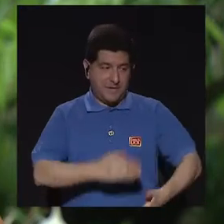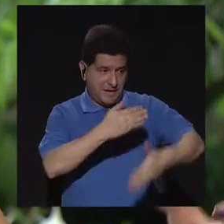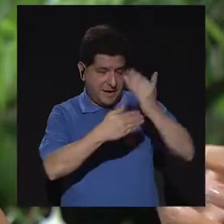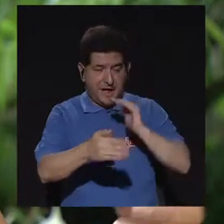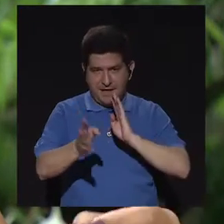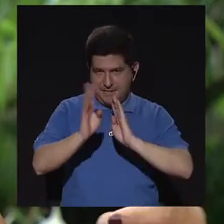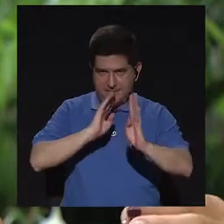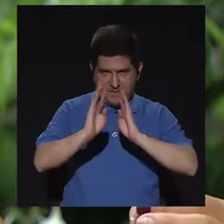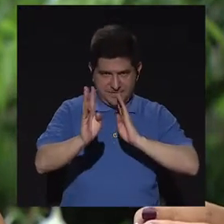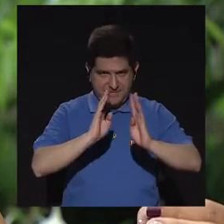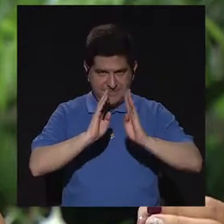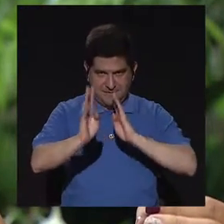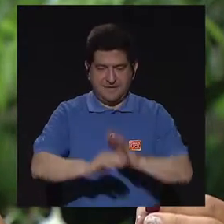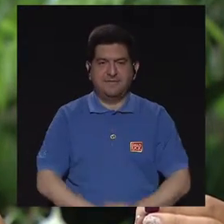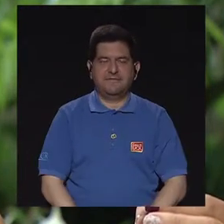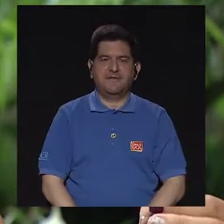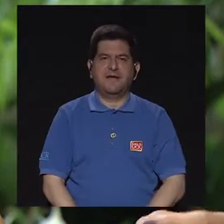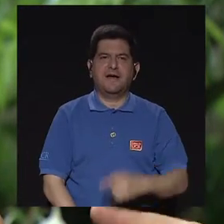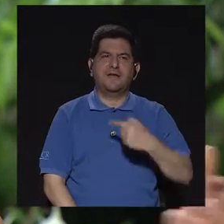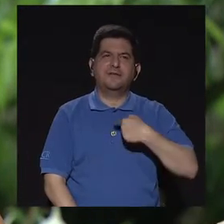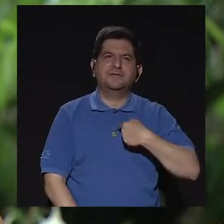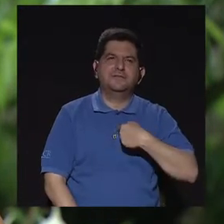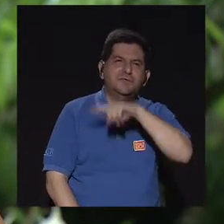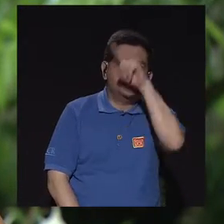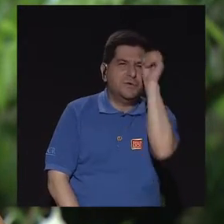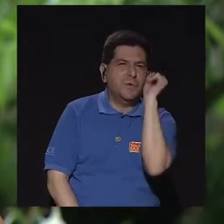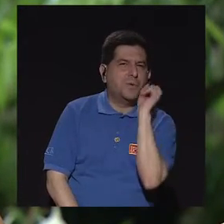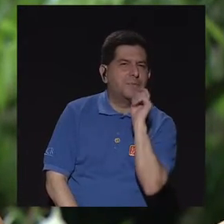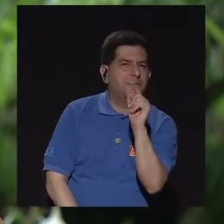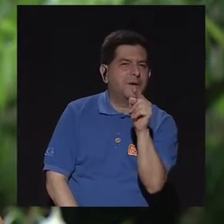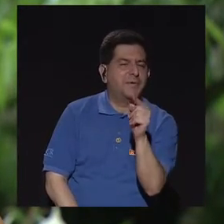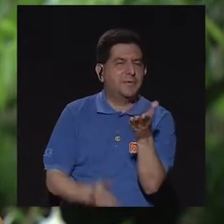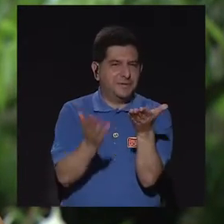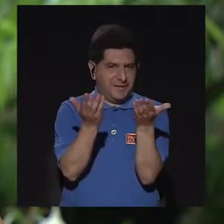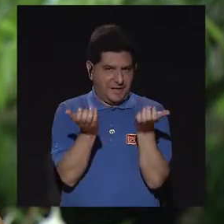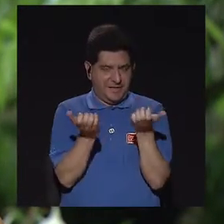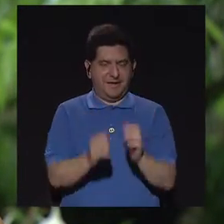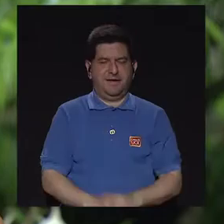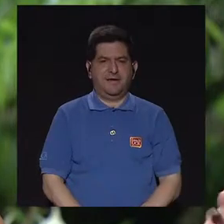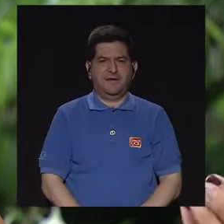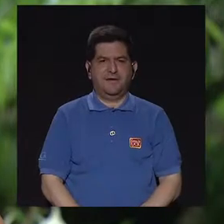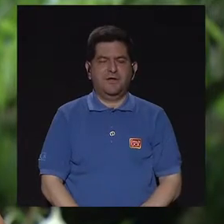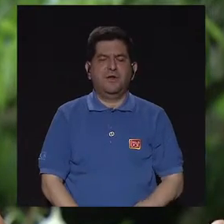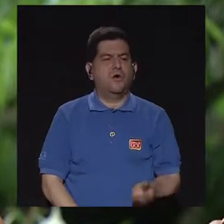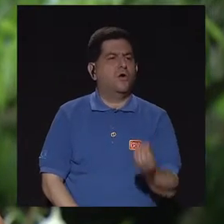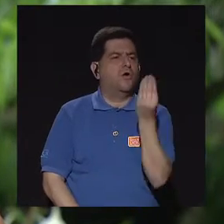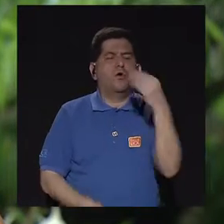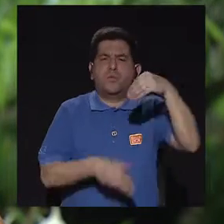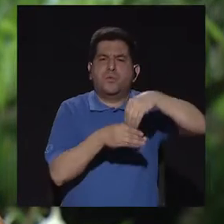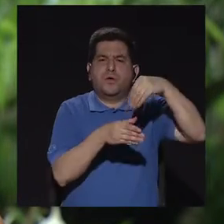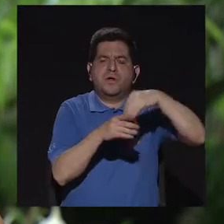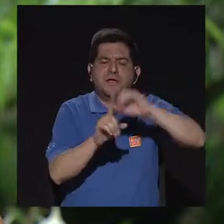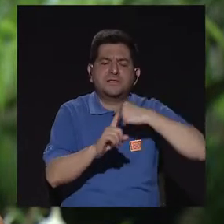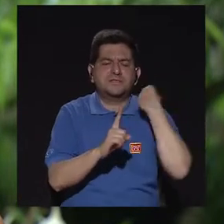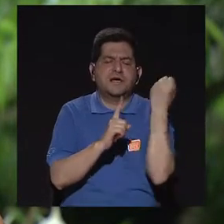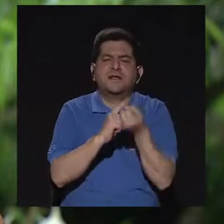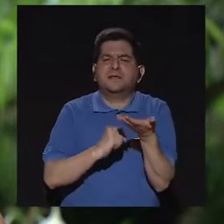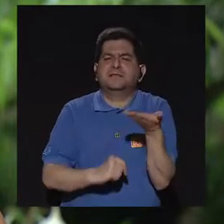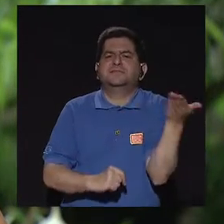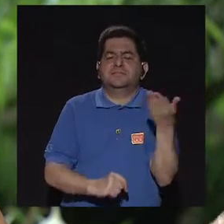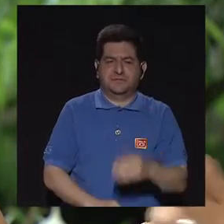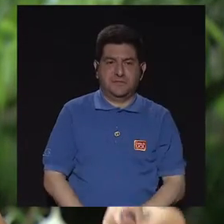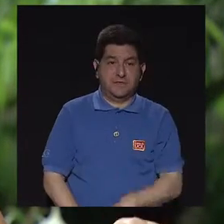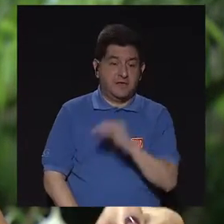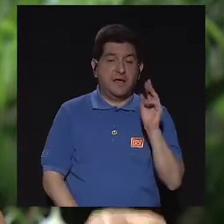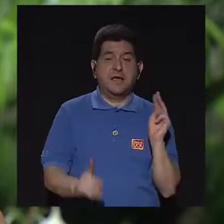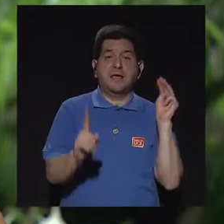lo que veníamos conversando en el bloque anterior, me surge la inquietud o quisiera preguntarles qué aportan los jóvenes en esta sociedad.